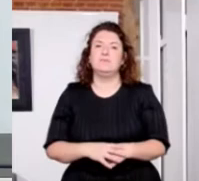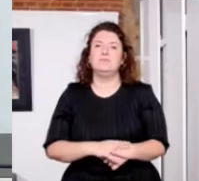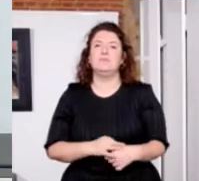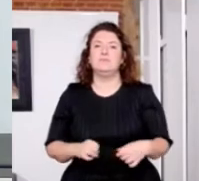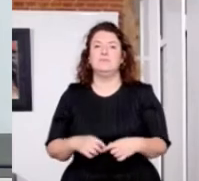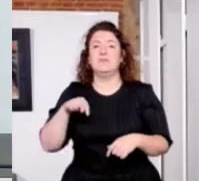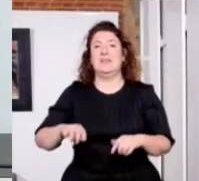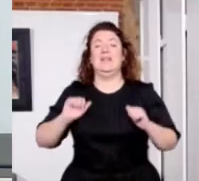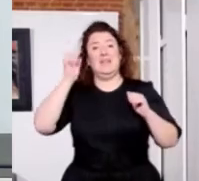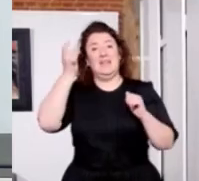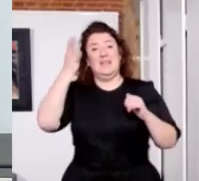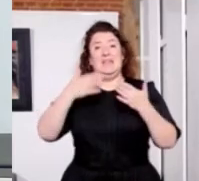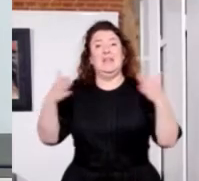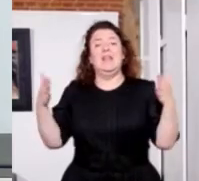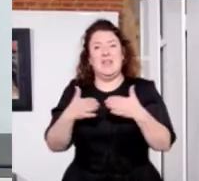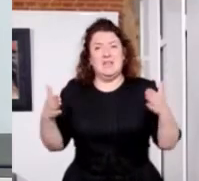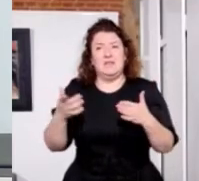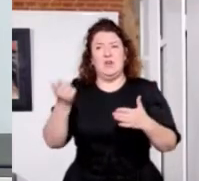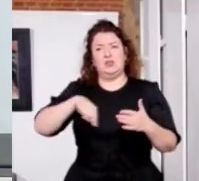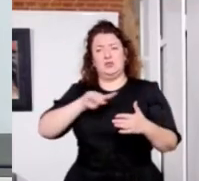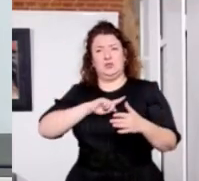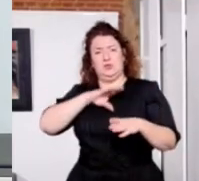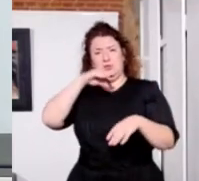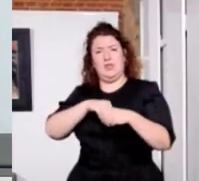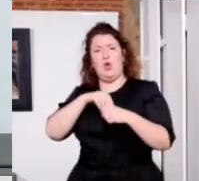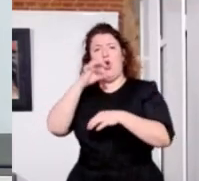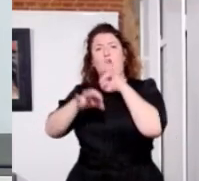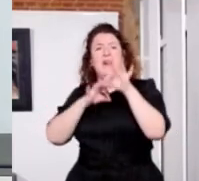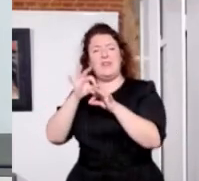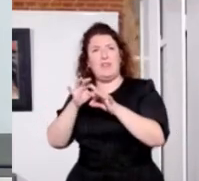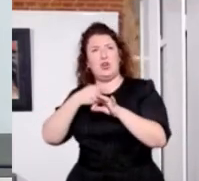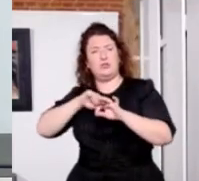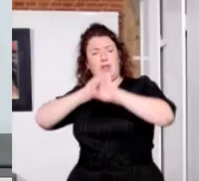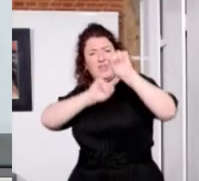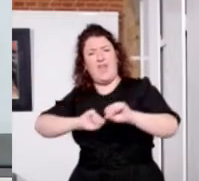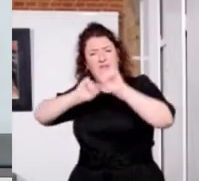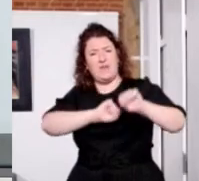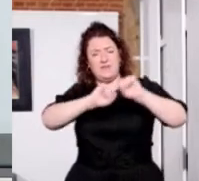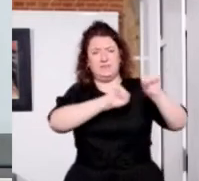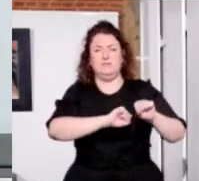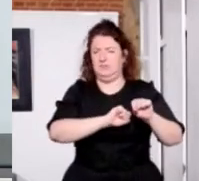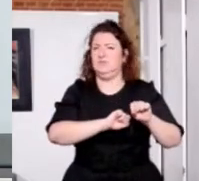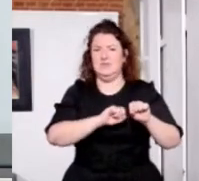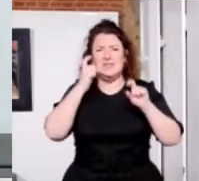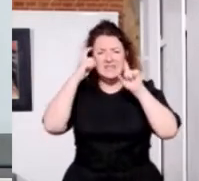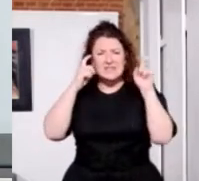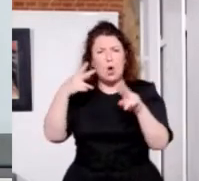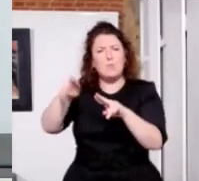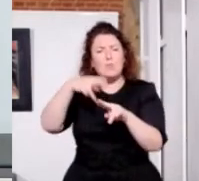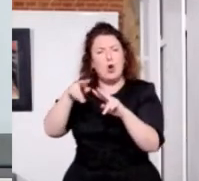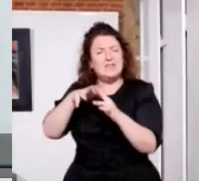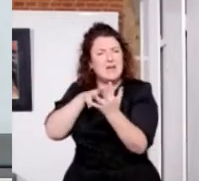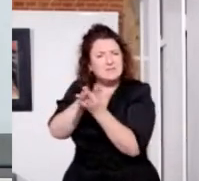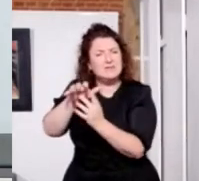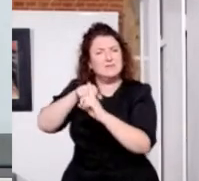Esta iniciativa que defendemos desde nuestras organizaciones realiza incidencia política y permite